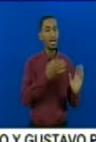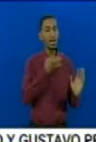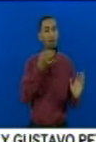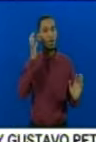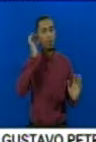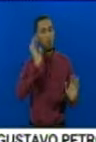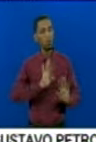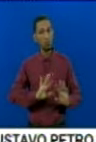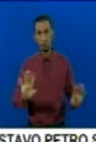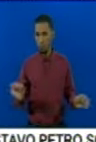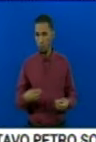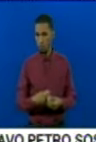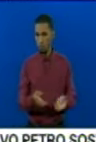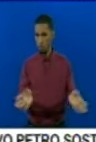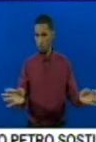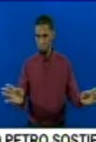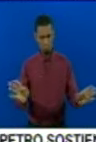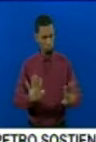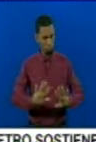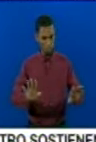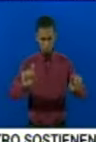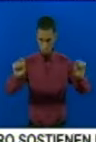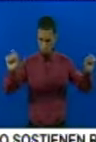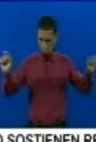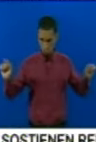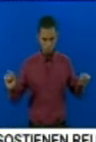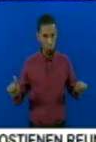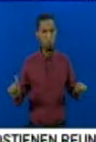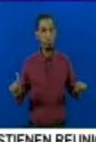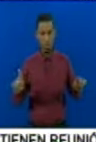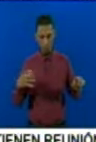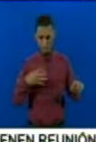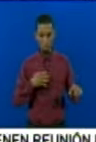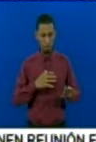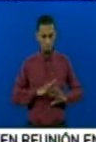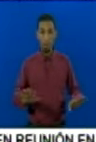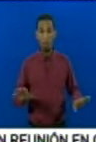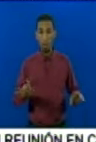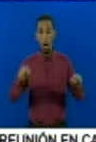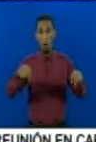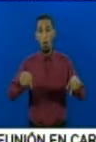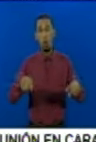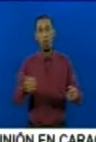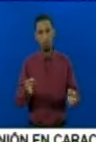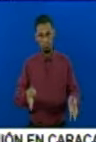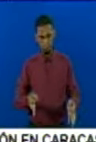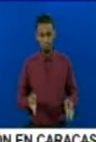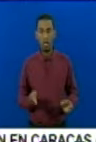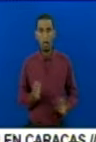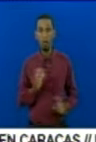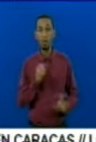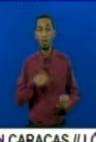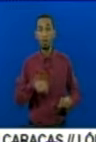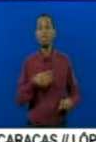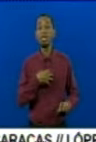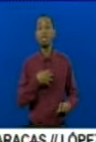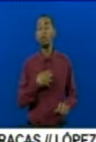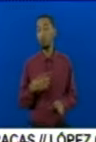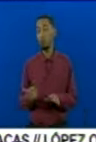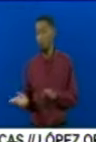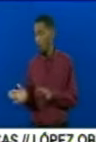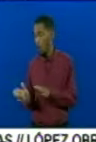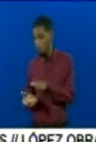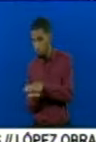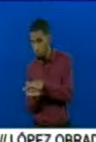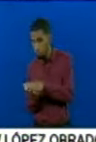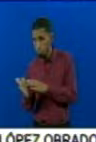su distribución, y en este momento podemos asegurar, como también ha dicho la secretaria, que tenemos en el puerto de Santiago de